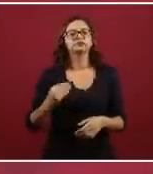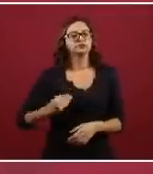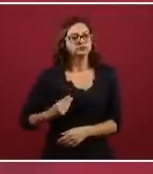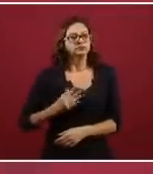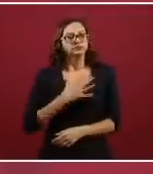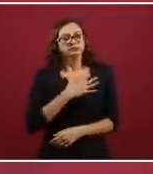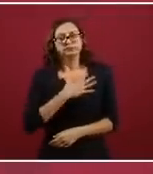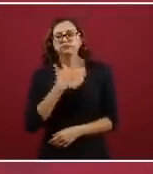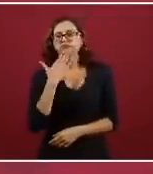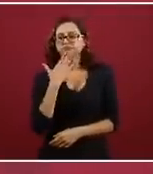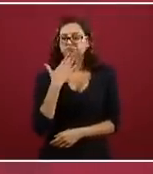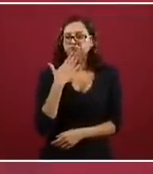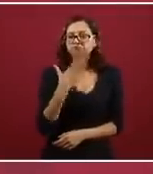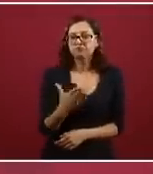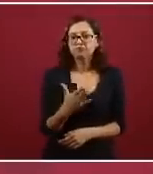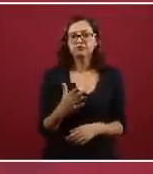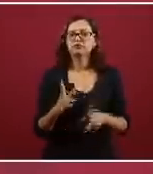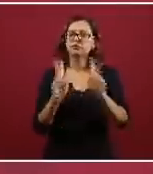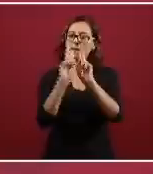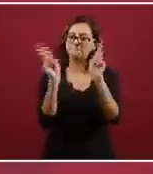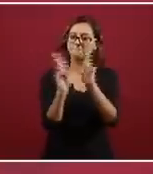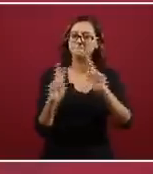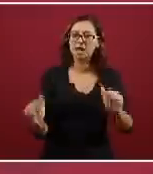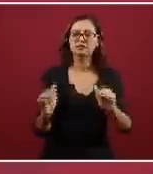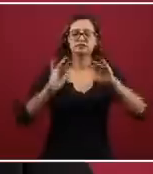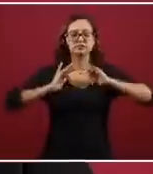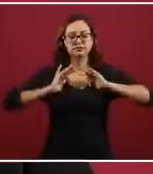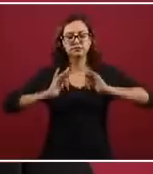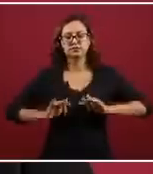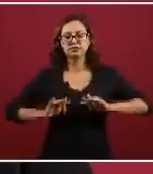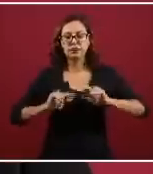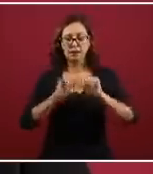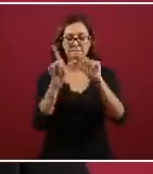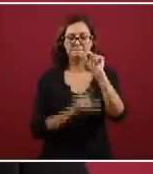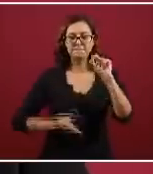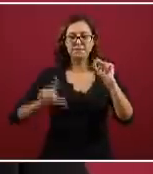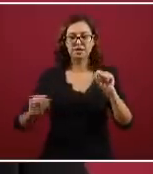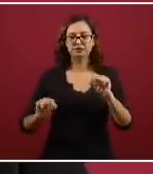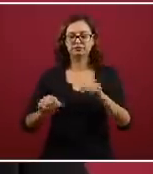bienestar y que haya paz y que haya tranquilidad en México.